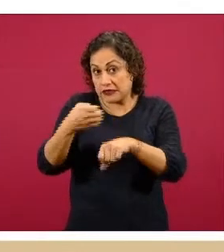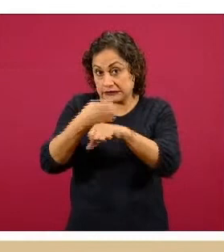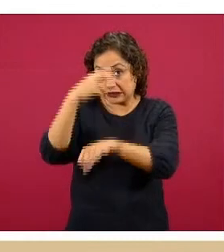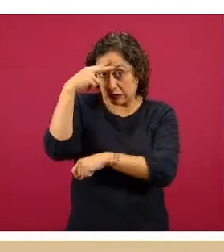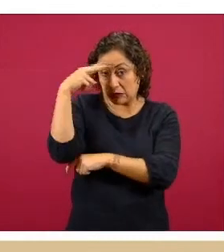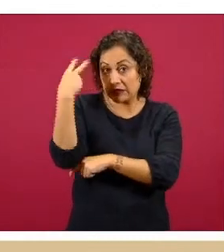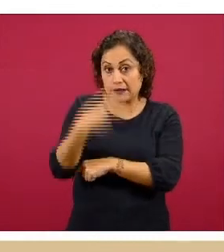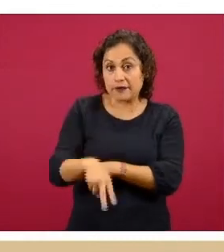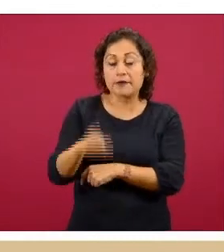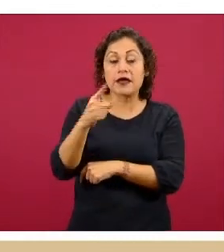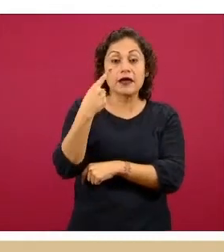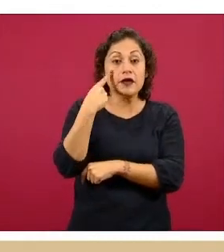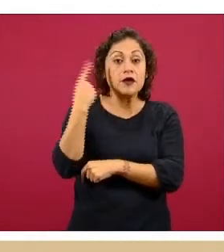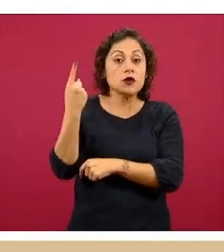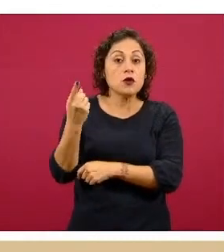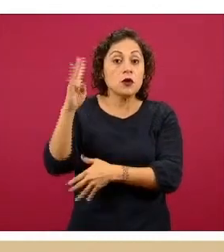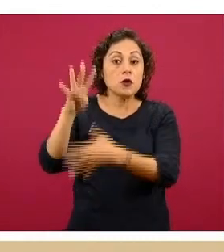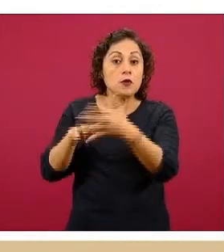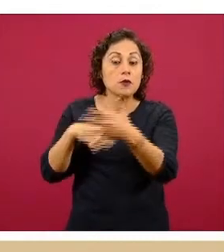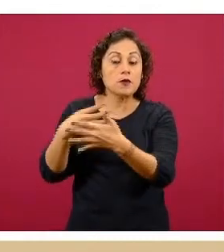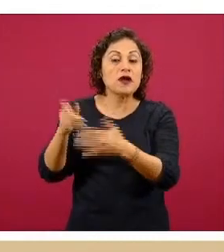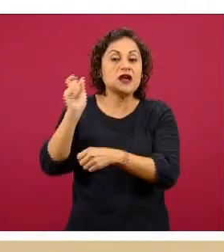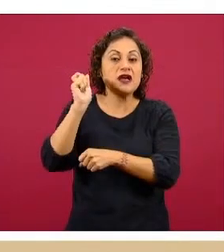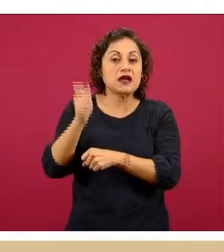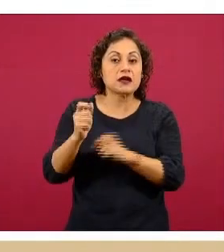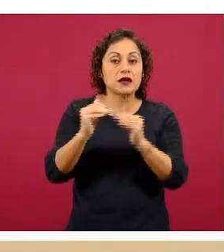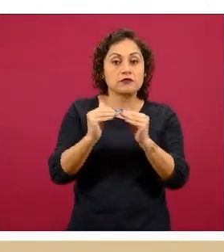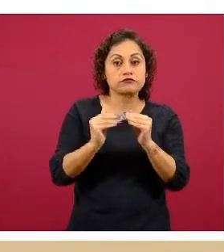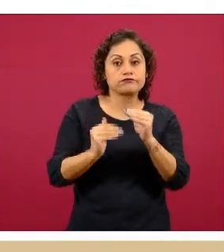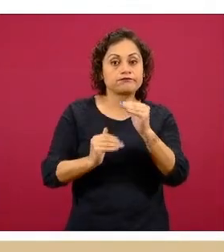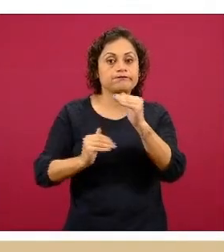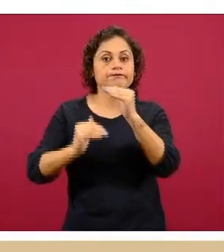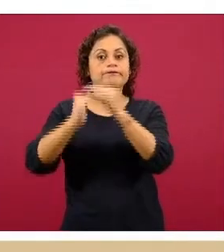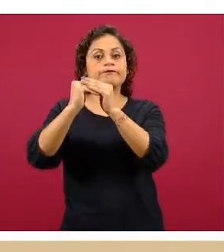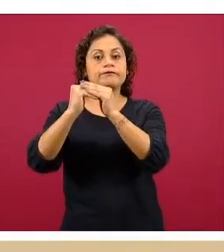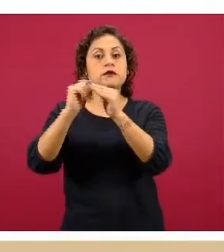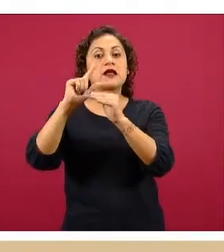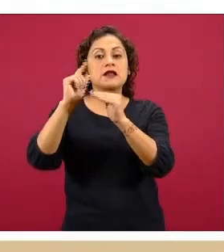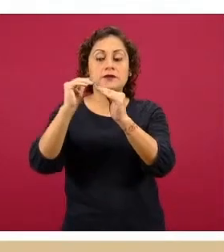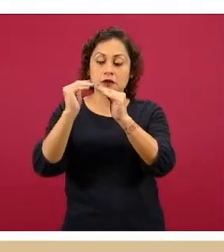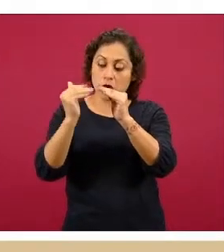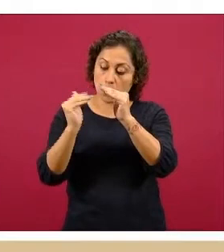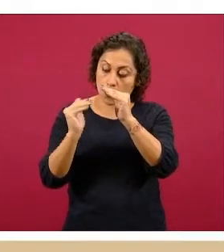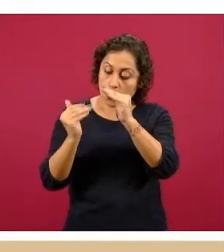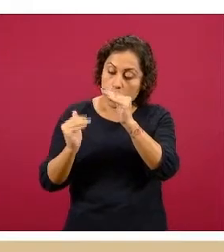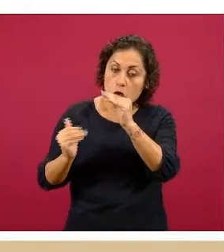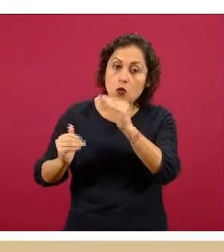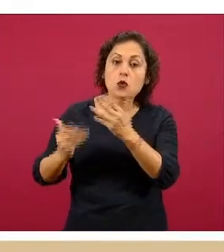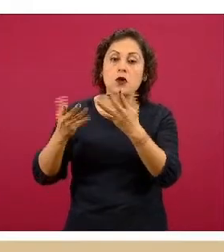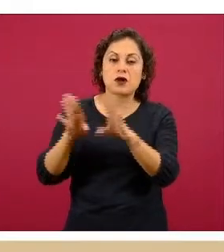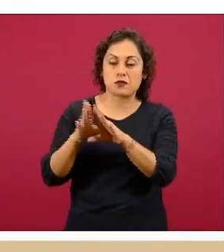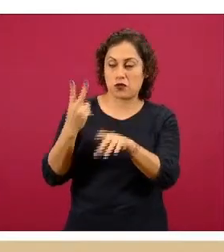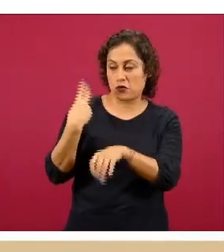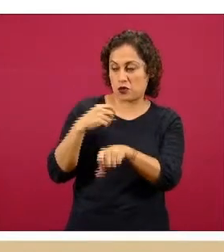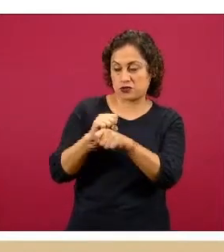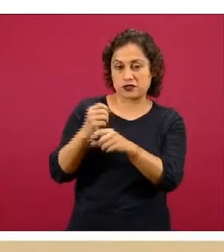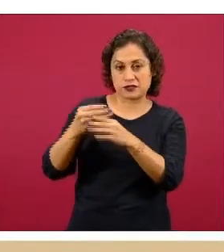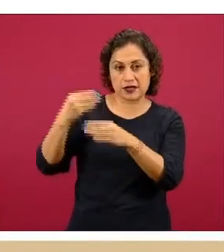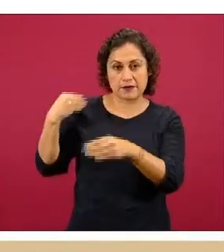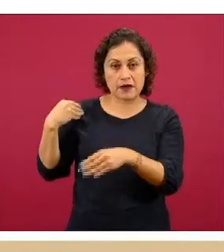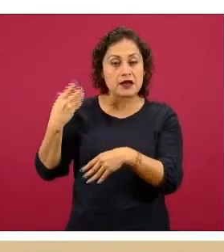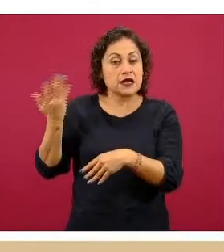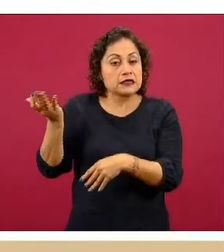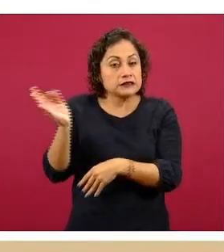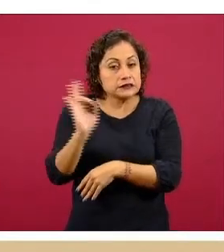punto máximo y ha ido bajando, aunque posiblemente aquí ya por la intensidad de los colores, vemos que en las últimas 2 semanas tal vez